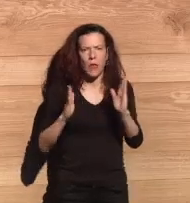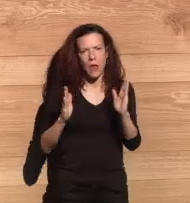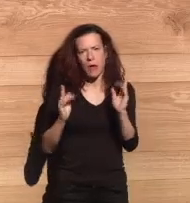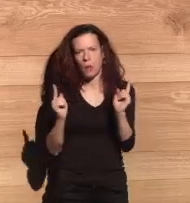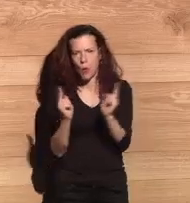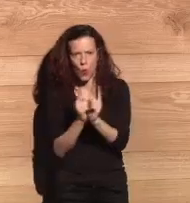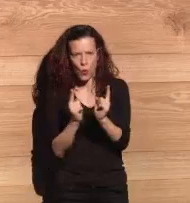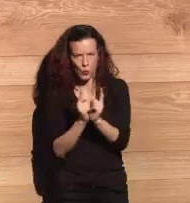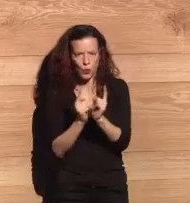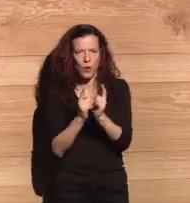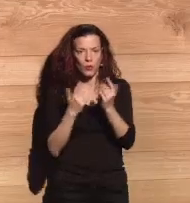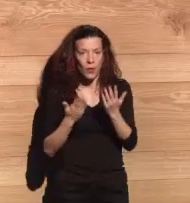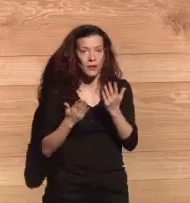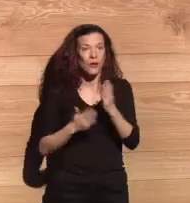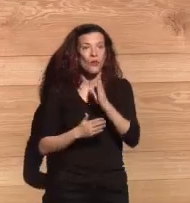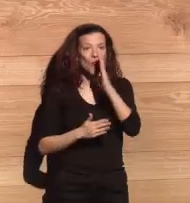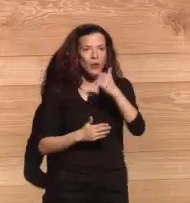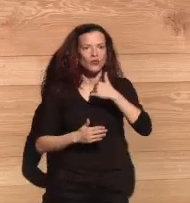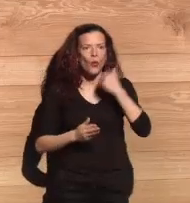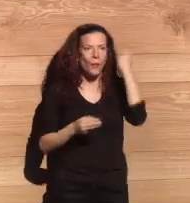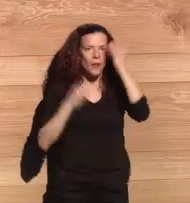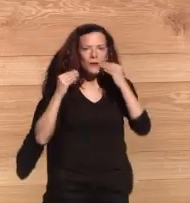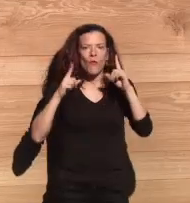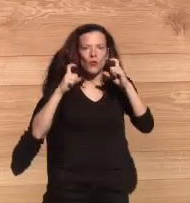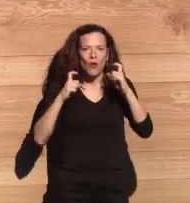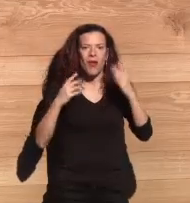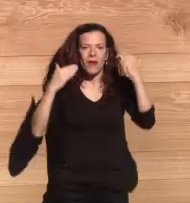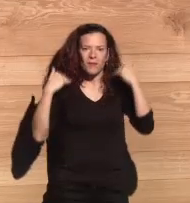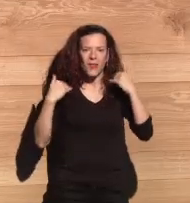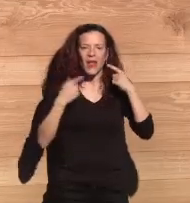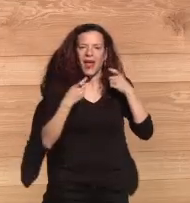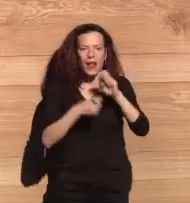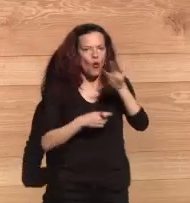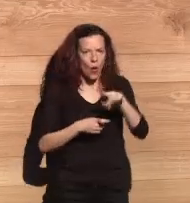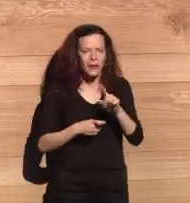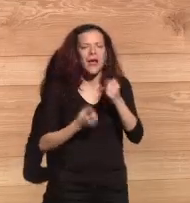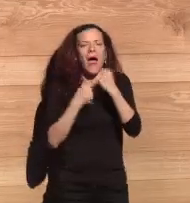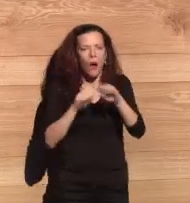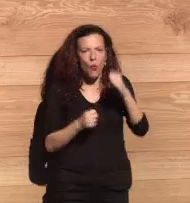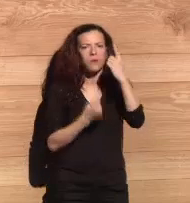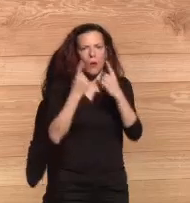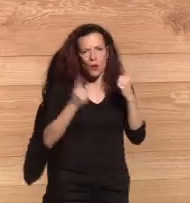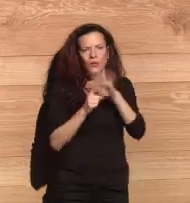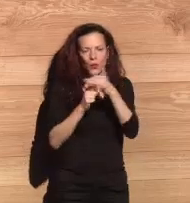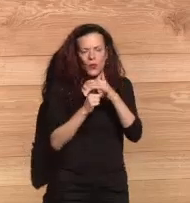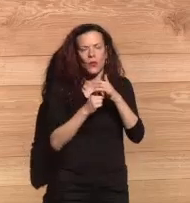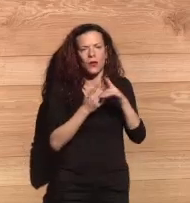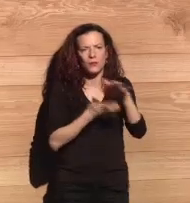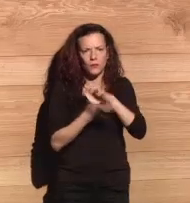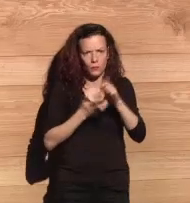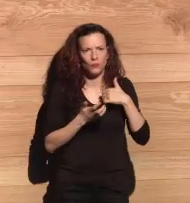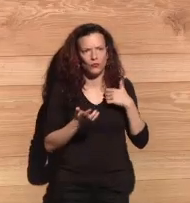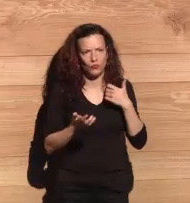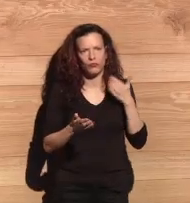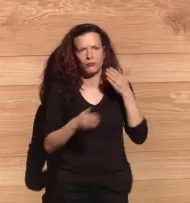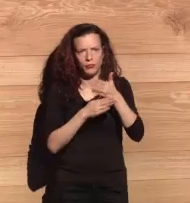de todo este tiempo que llevo. Entonces, por esa razón no me considero fotógrafa de guerra, a pesar de haber estado en conflictos, ¿no? Entonces, ¿cuál era la pregunta?